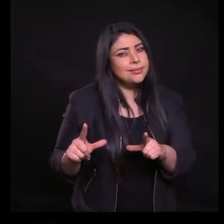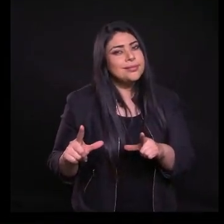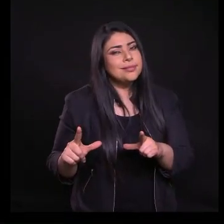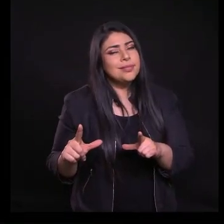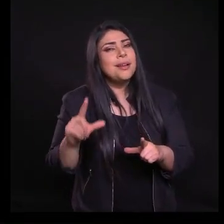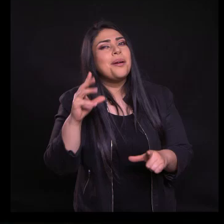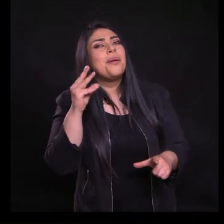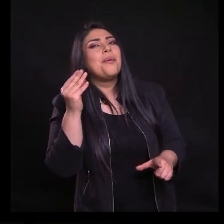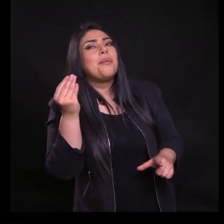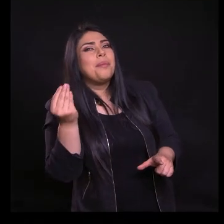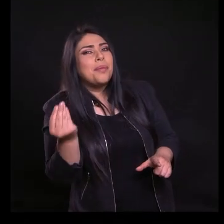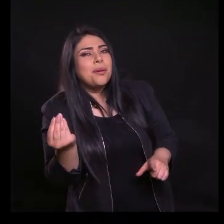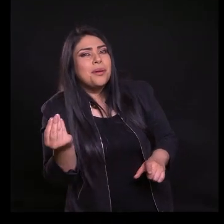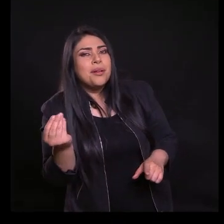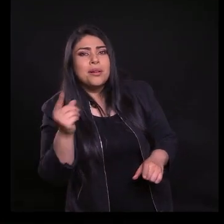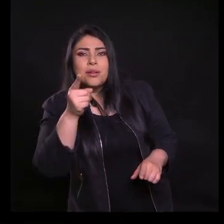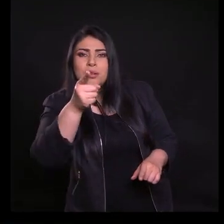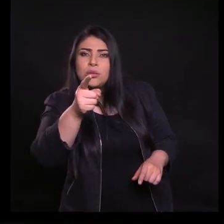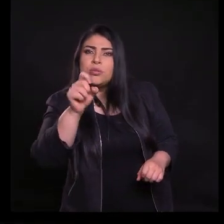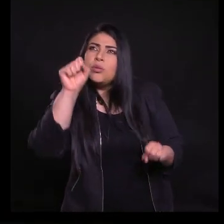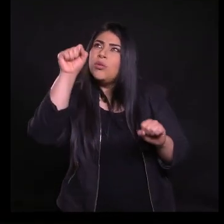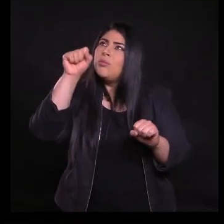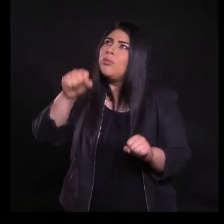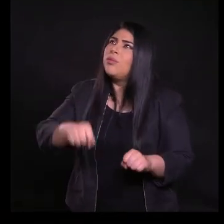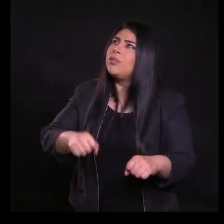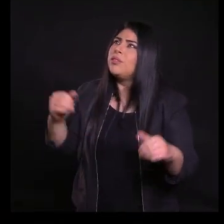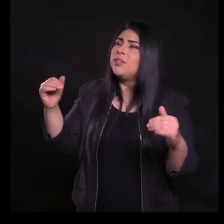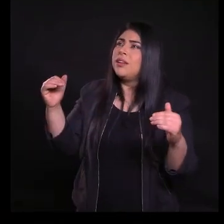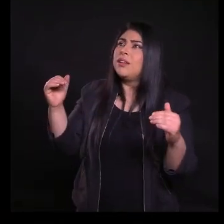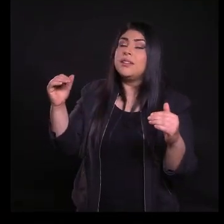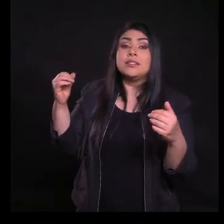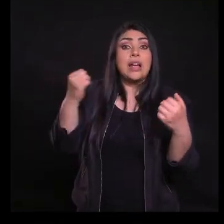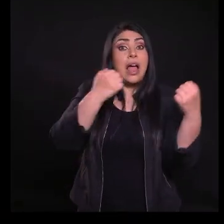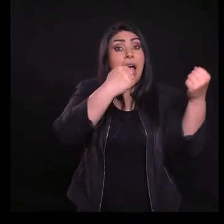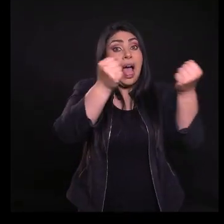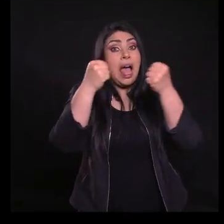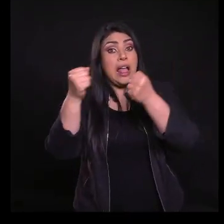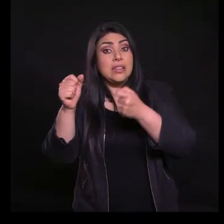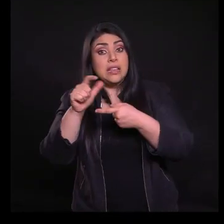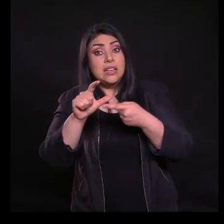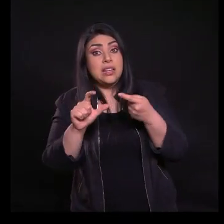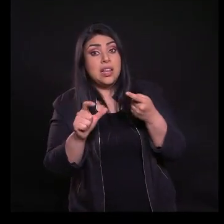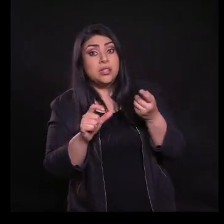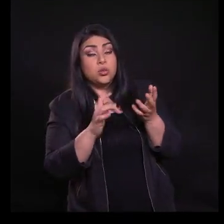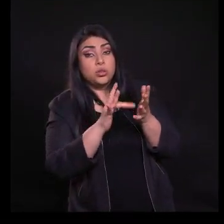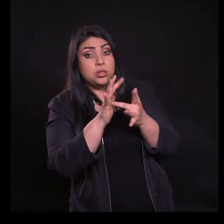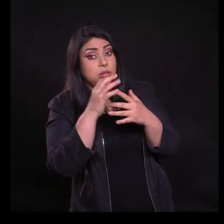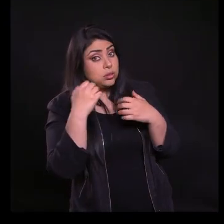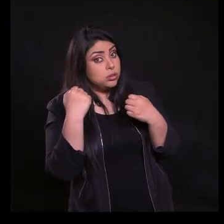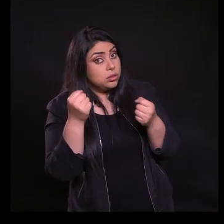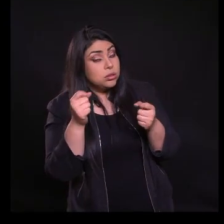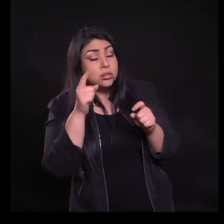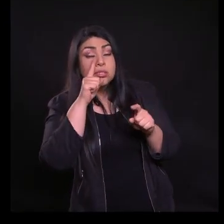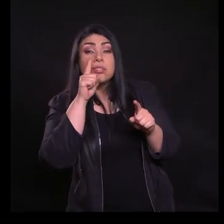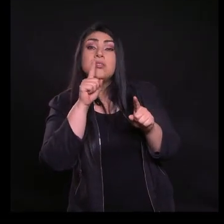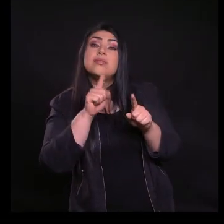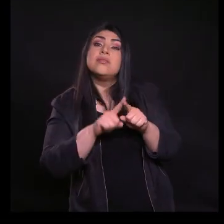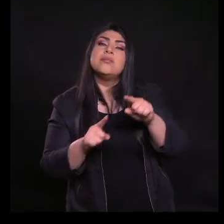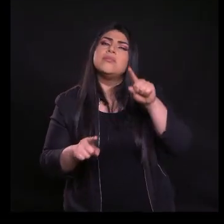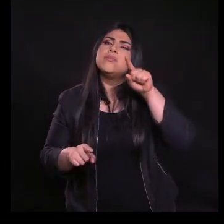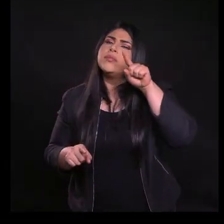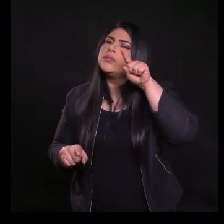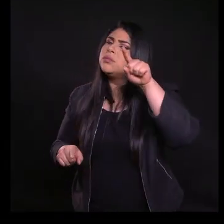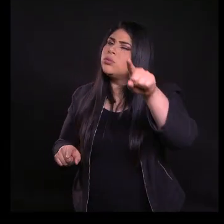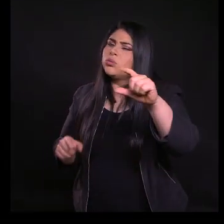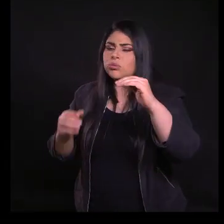porque no sólo podrás alcanzar lo que él hizo dice las obras que yo hice él hará sino dice jesús como